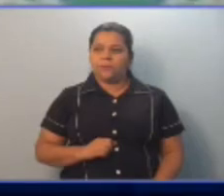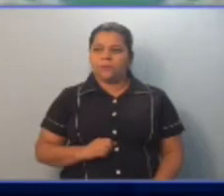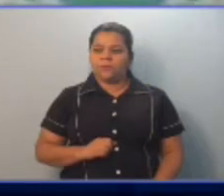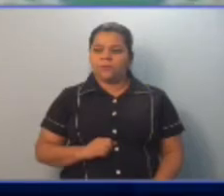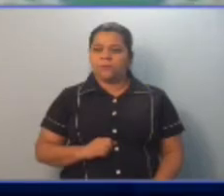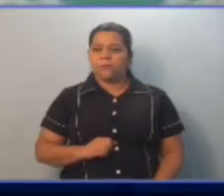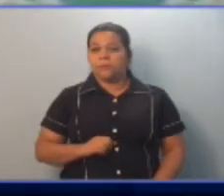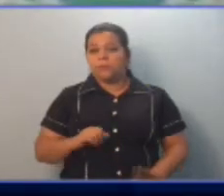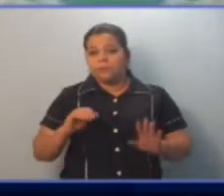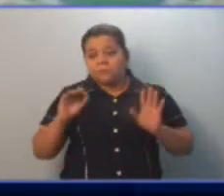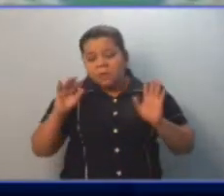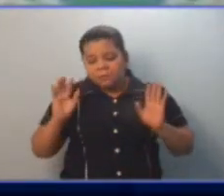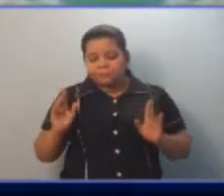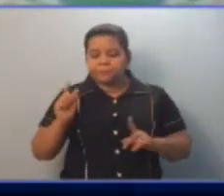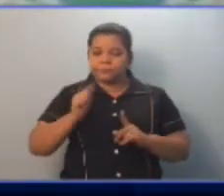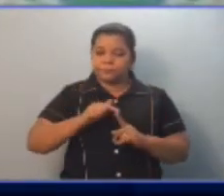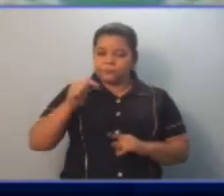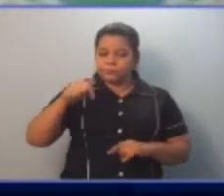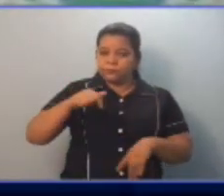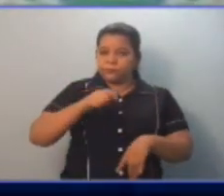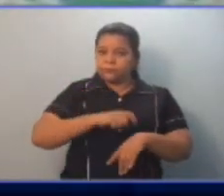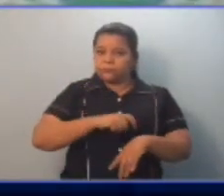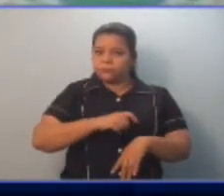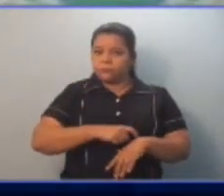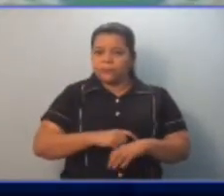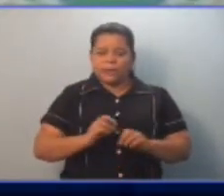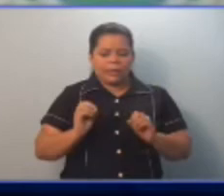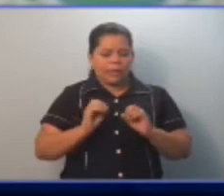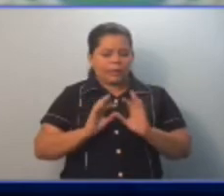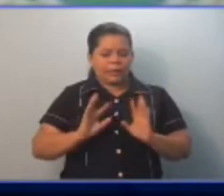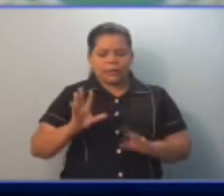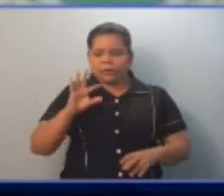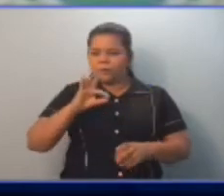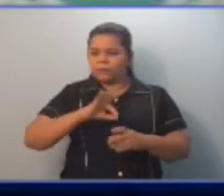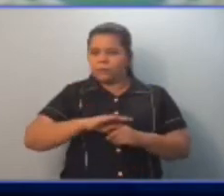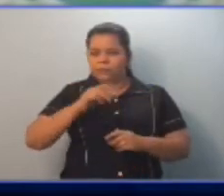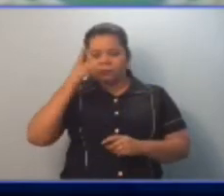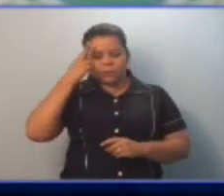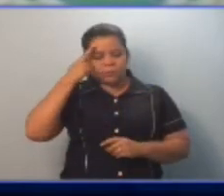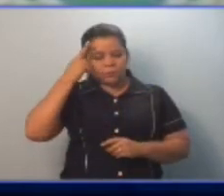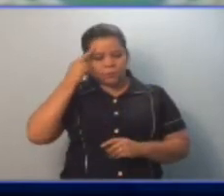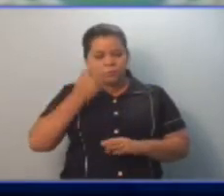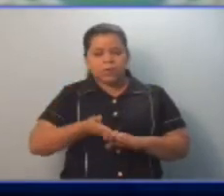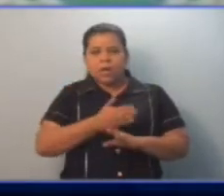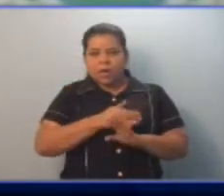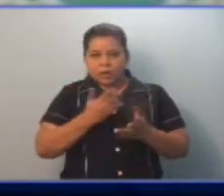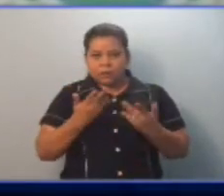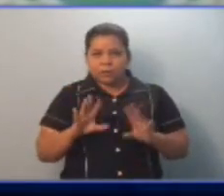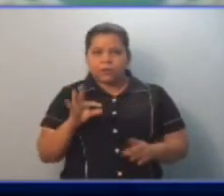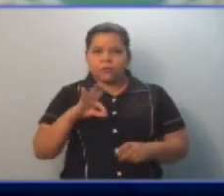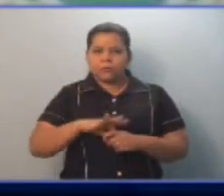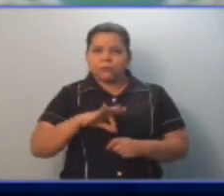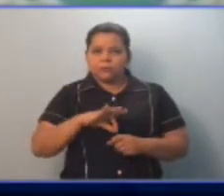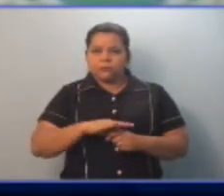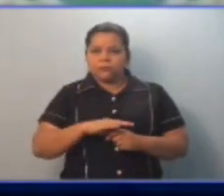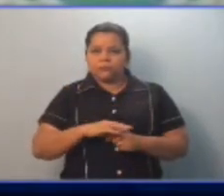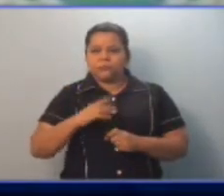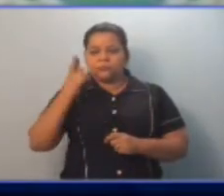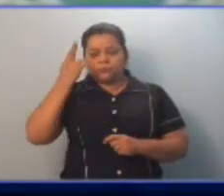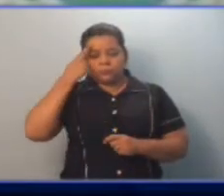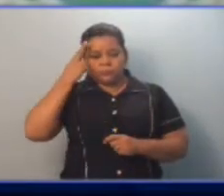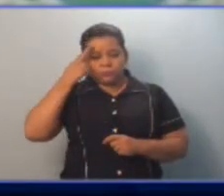Bueno, hasta la fecha no he dado ningún voto razonado, he participado en resoluciones que han sido